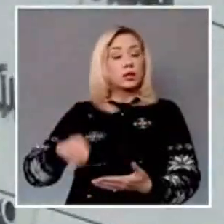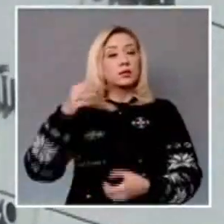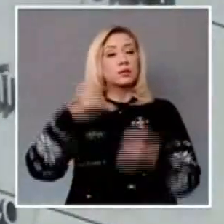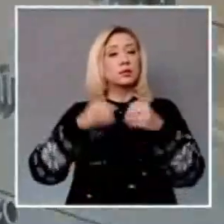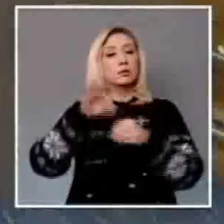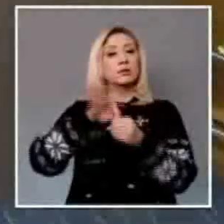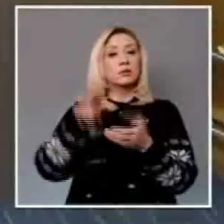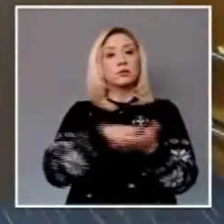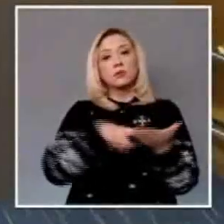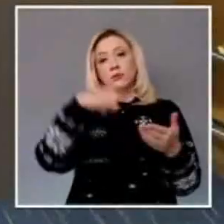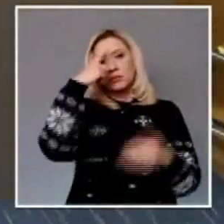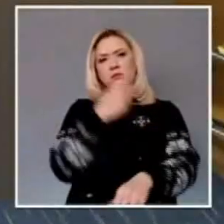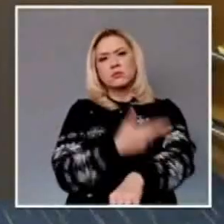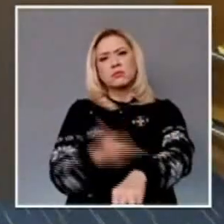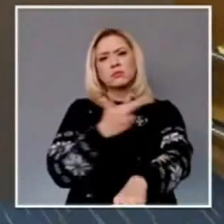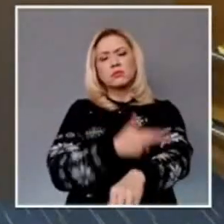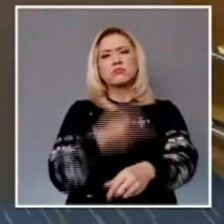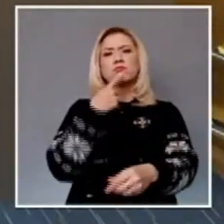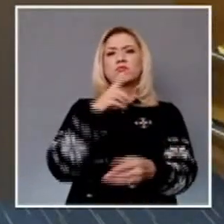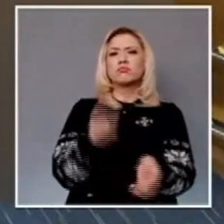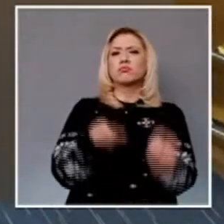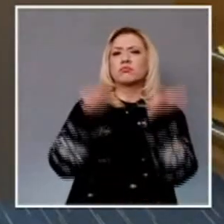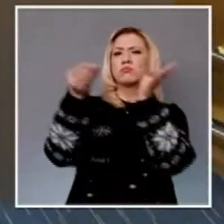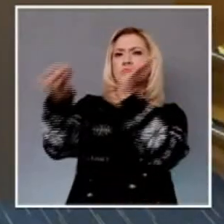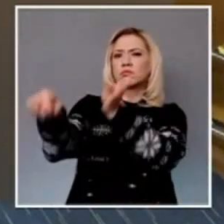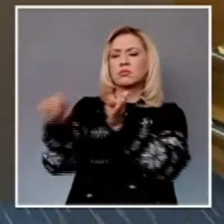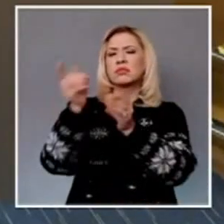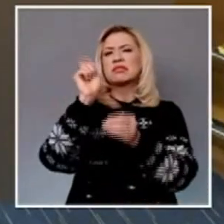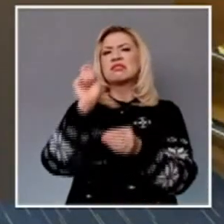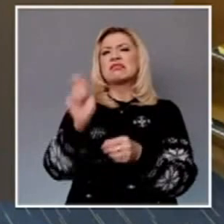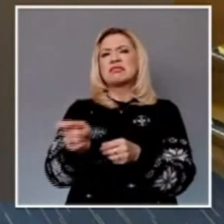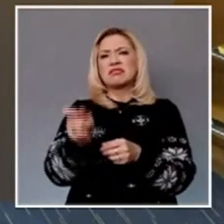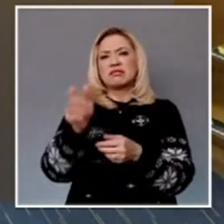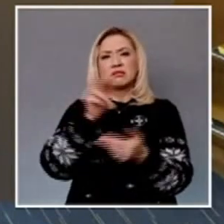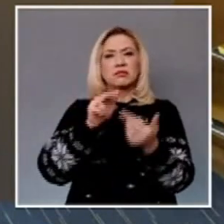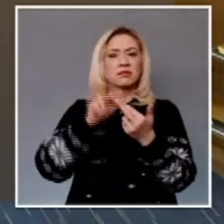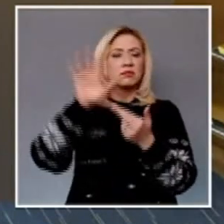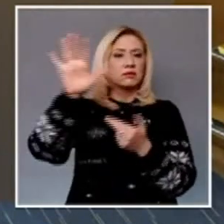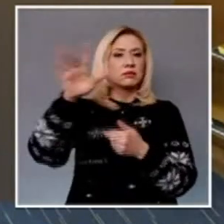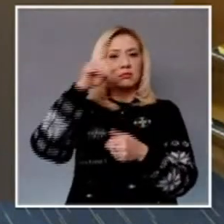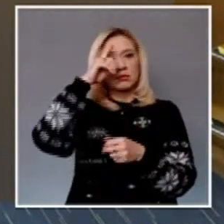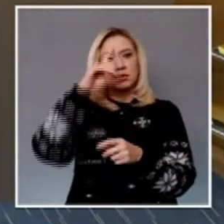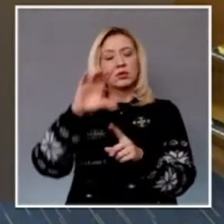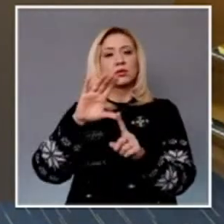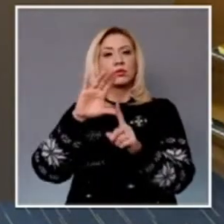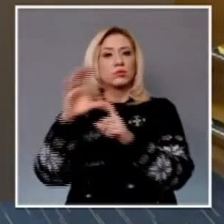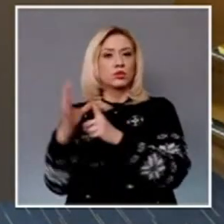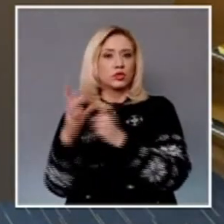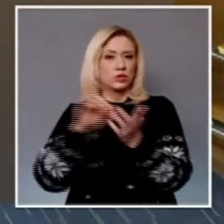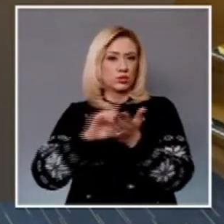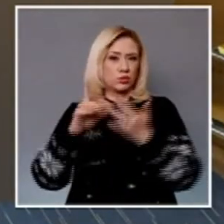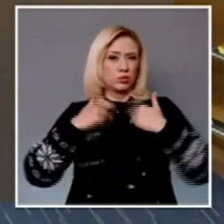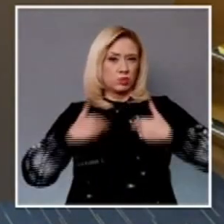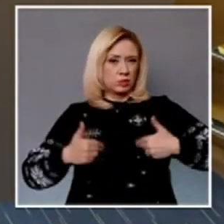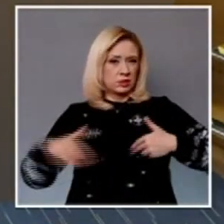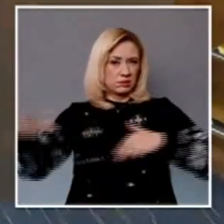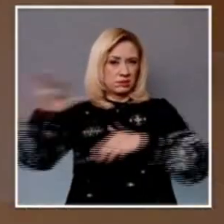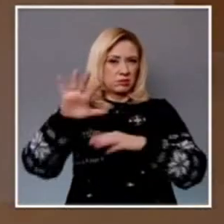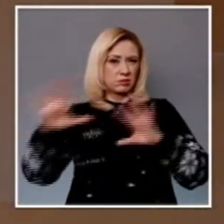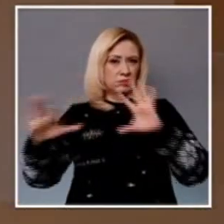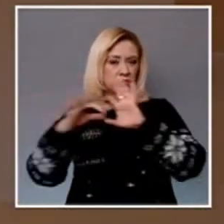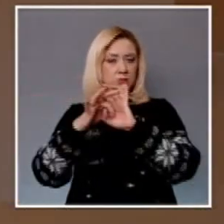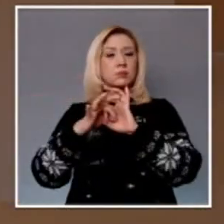queja remitida por el visitador regional de Zamora de la Comisión Estatal de Derechos Humanos, misma que fue presentada por un regidor